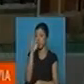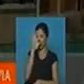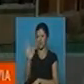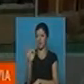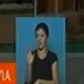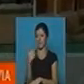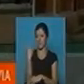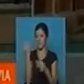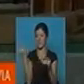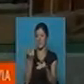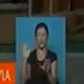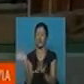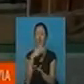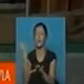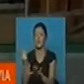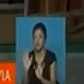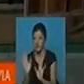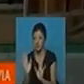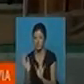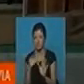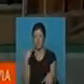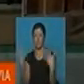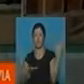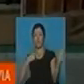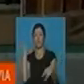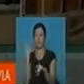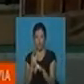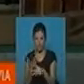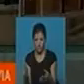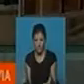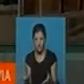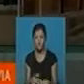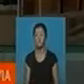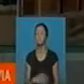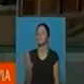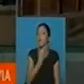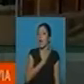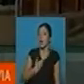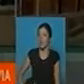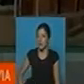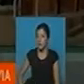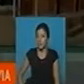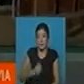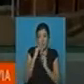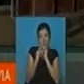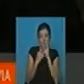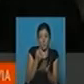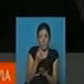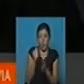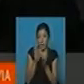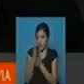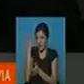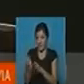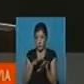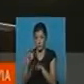el mismo Valverde. En el medio hubo esta suerte de... Todo muy turbio. Digamos, el gobierno ha dado pobrísimas explicaciones sobre el caso Zapata. Que